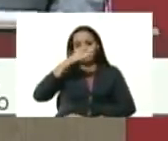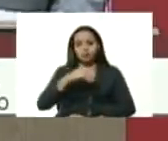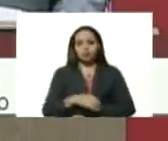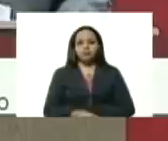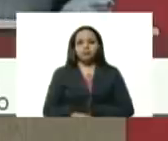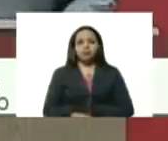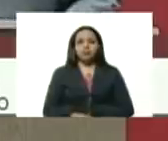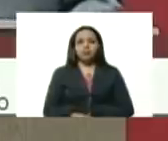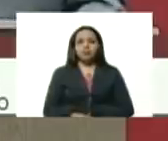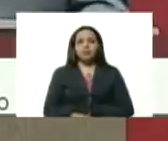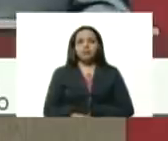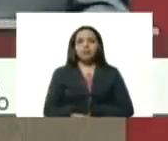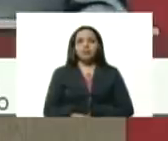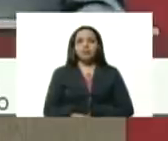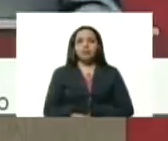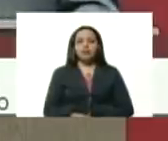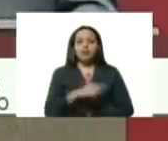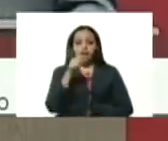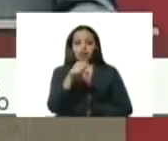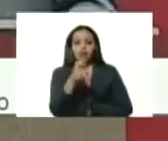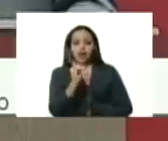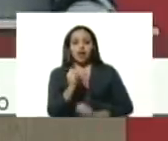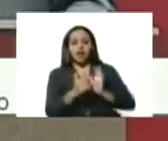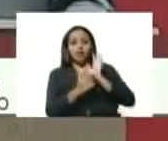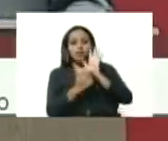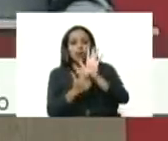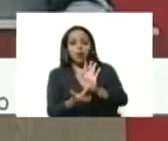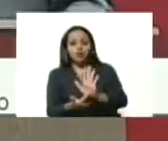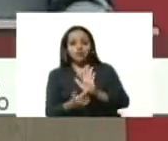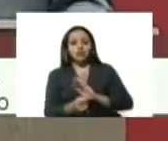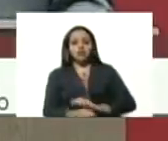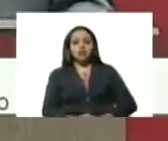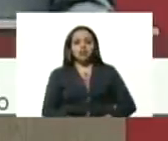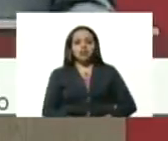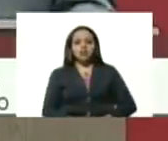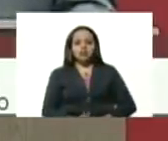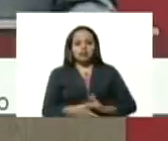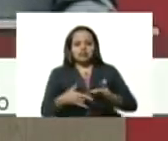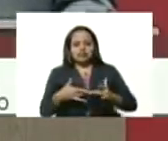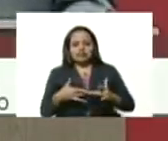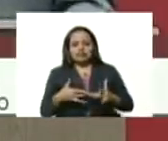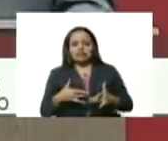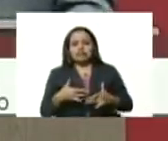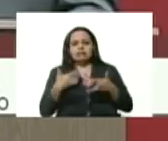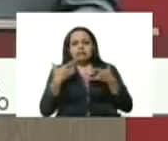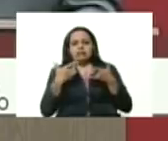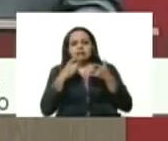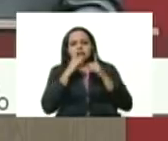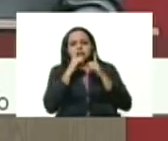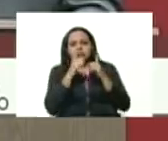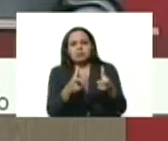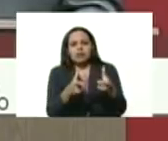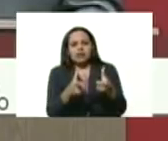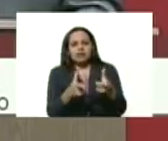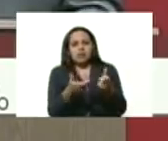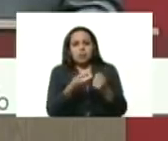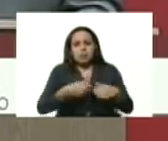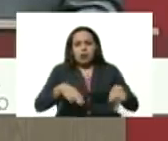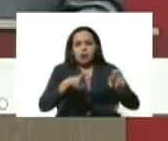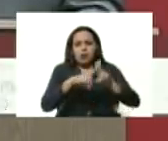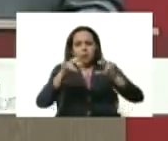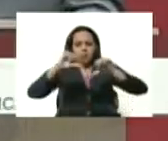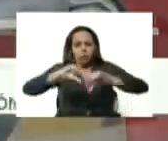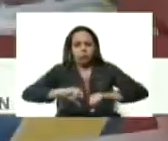Y aquí se muestra la bajeza, la pobrísima catadura moral, la